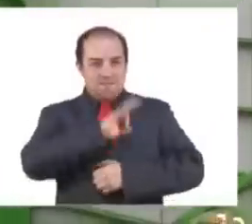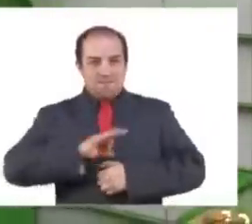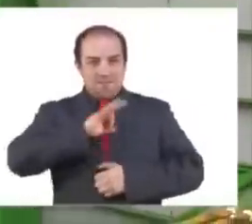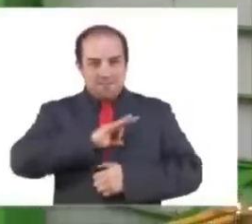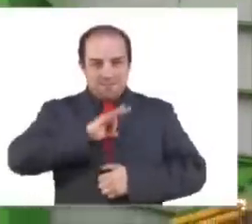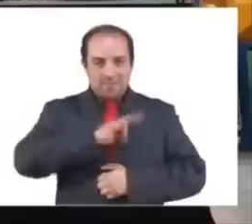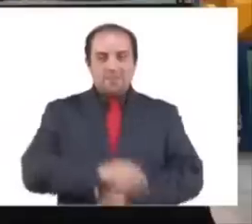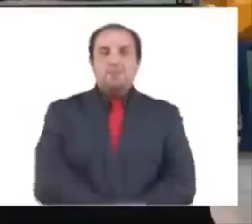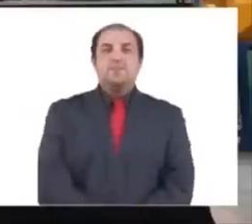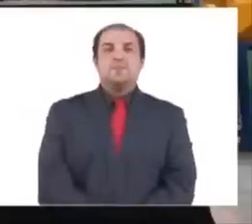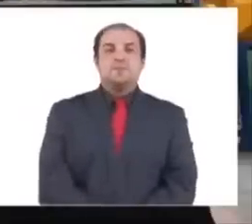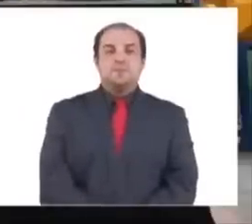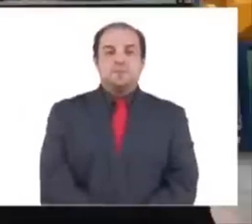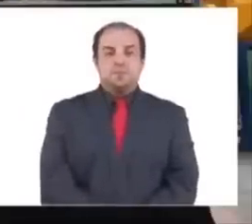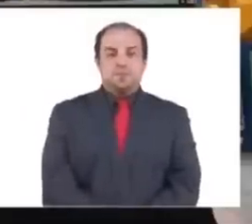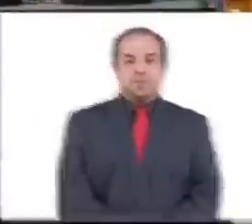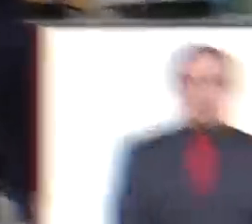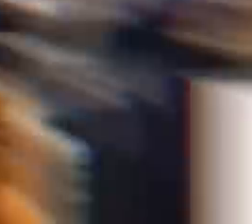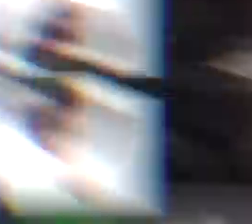Gracias.